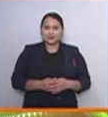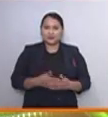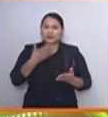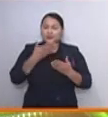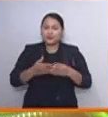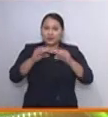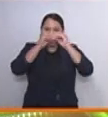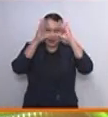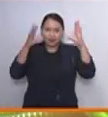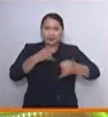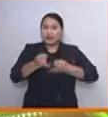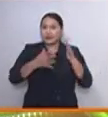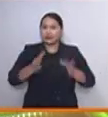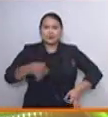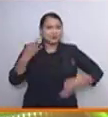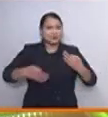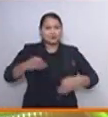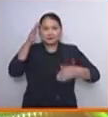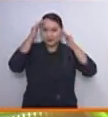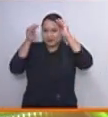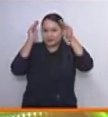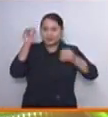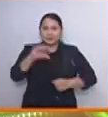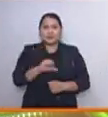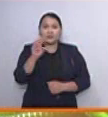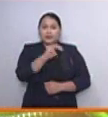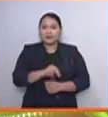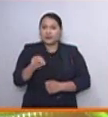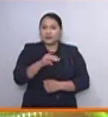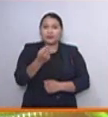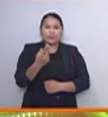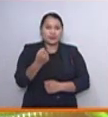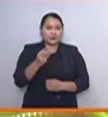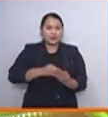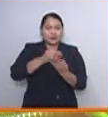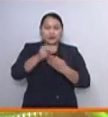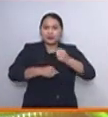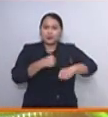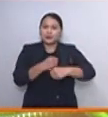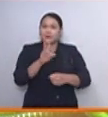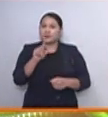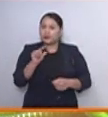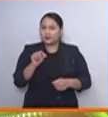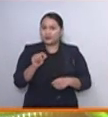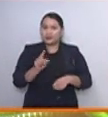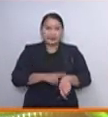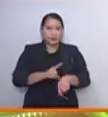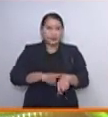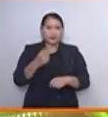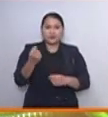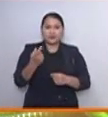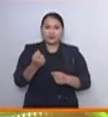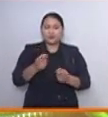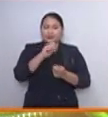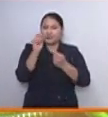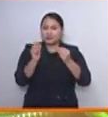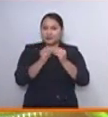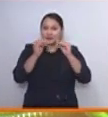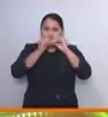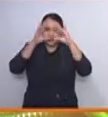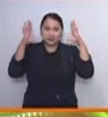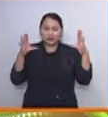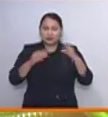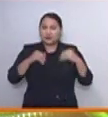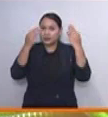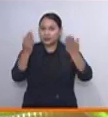Muy buenos días, jóvenes. Qué alegría poder saludarles. Hoy miércoles 11 de noviembre del año 2020, cuando el reloj ya marca las 11 en punto de la mañana. Le damos